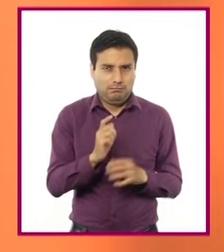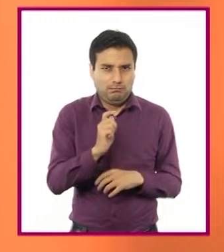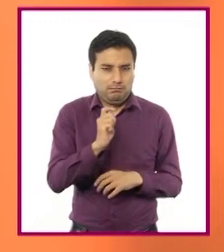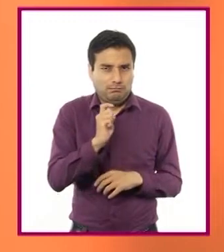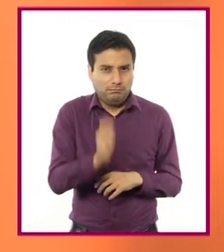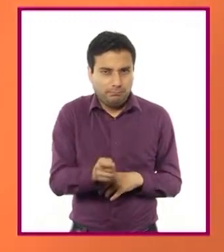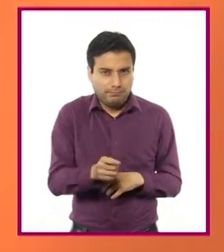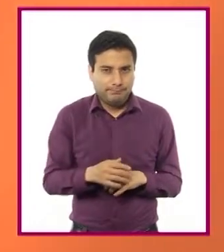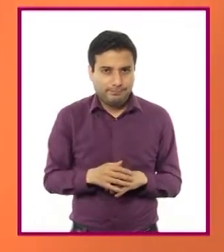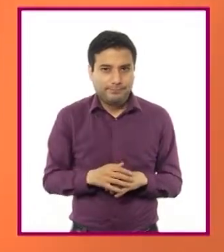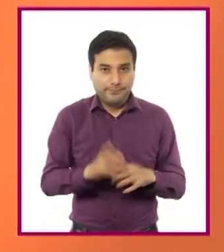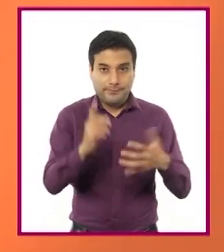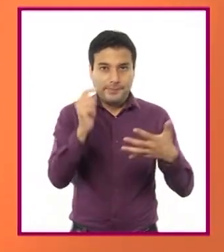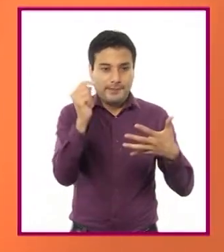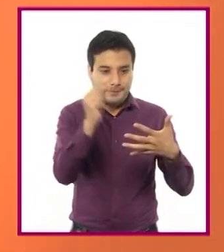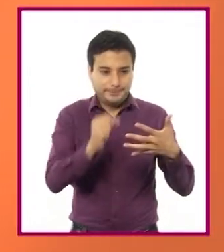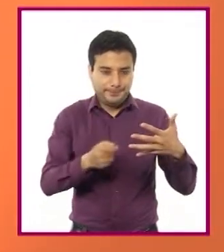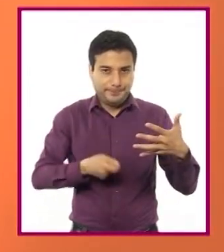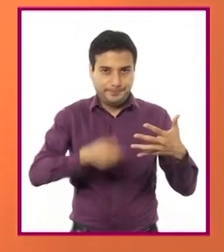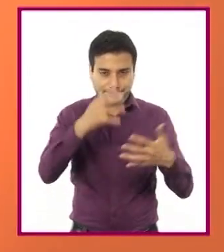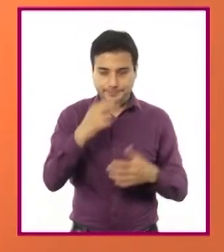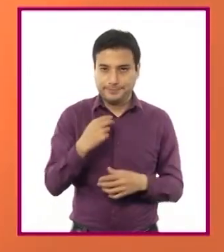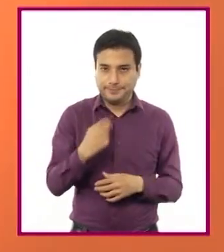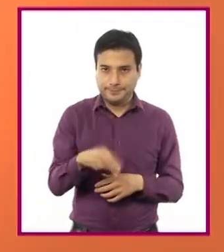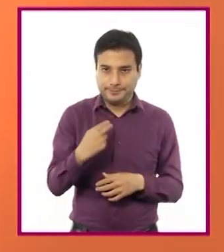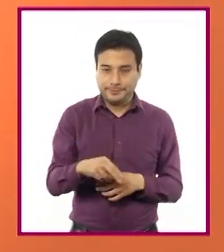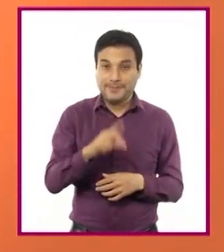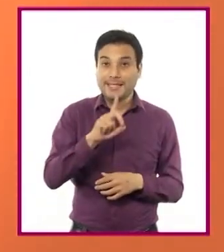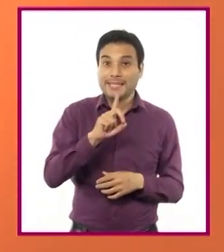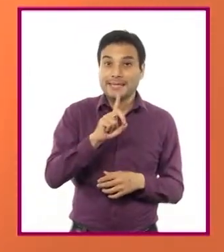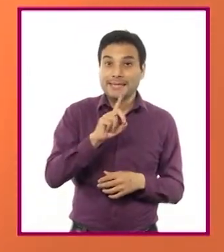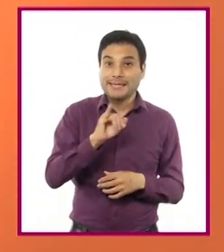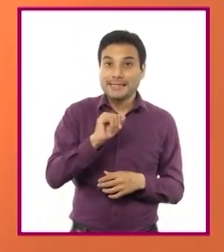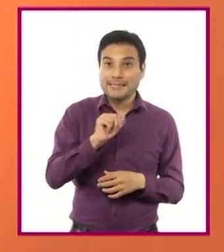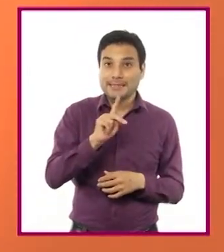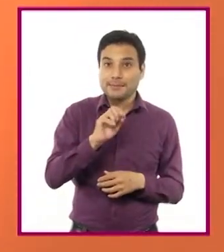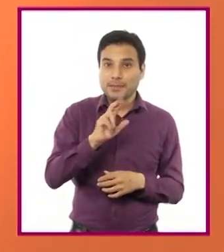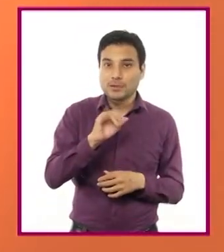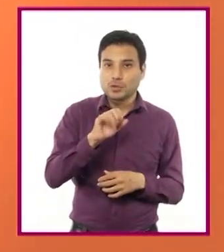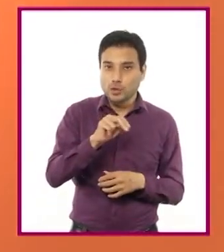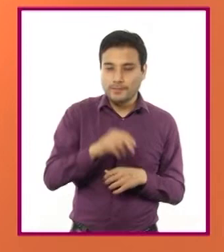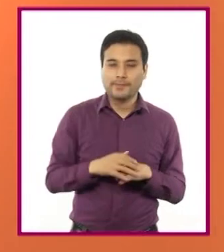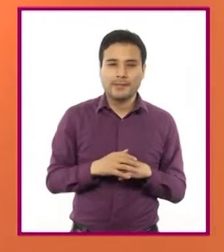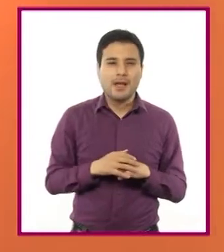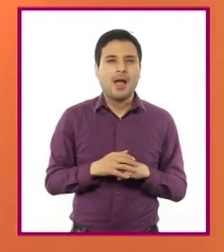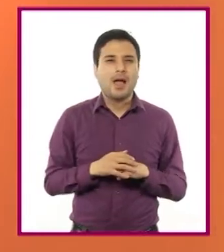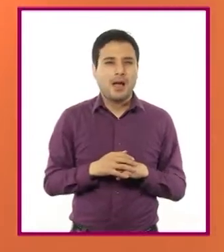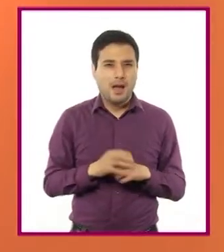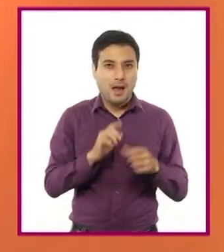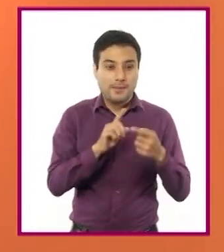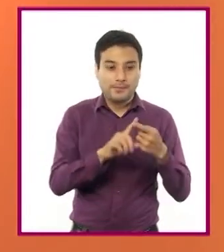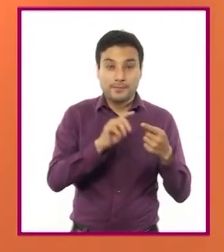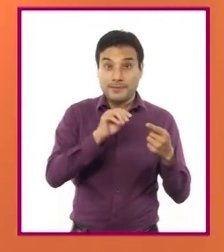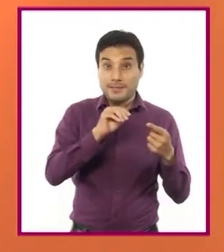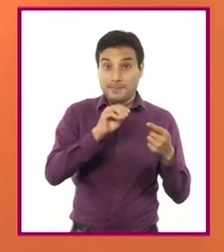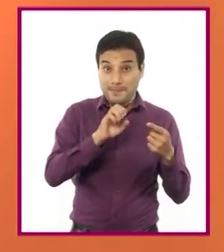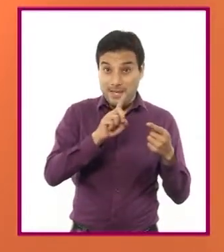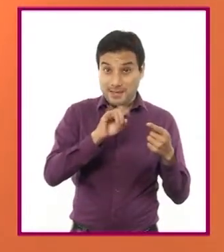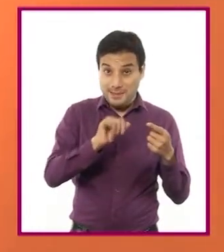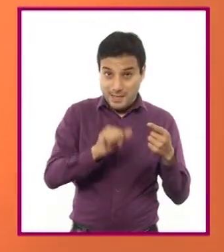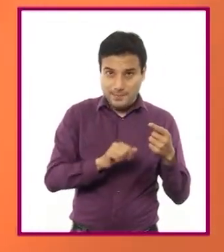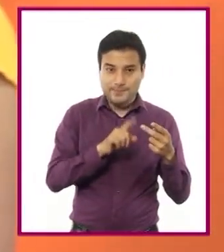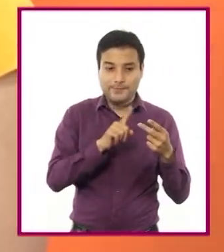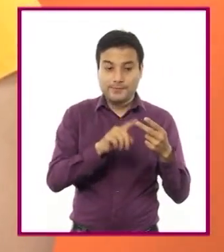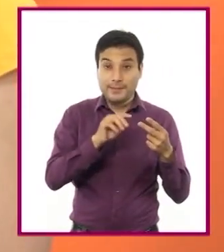de dispersión. Entonces, ¿la media aritmética, moda y mediana no son suficientes para analizar